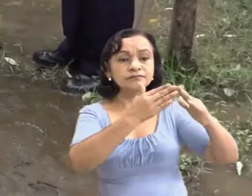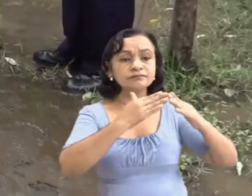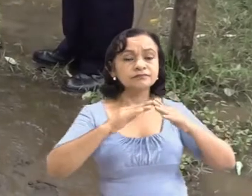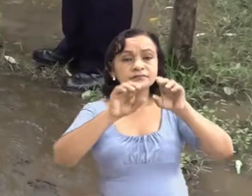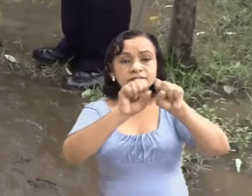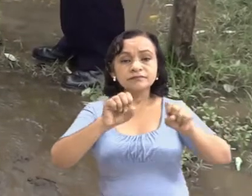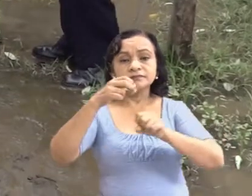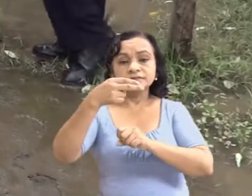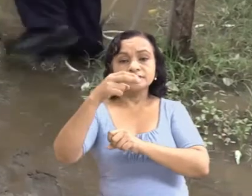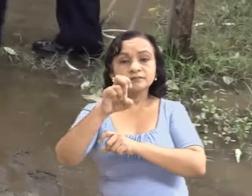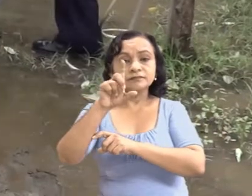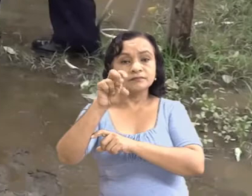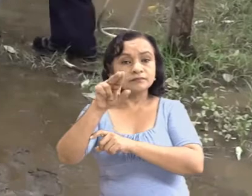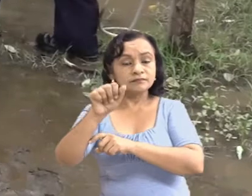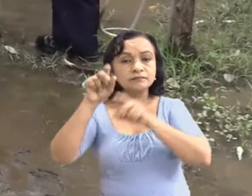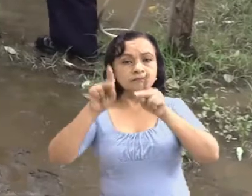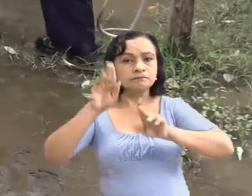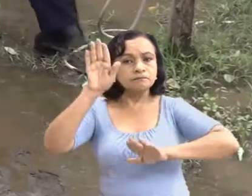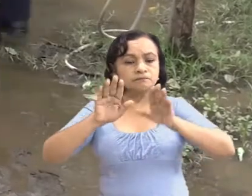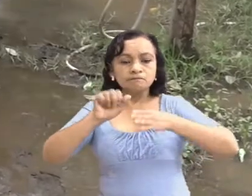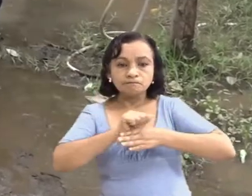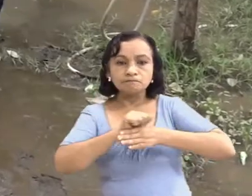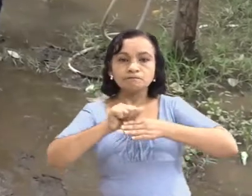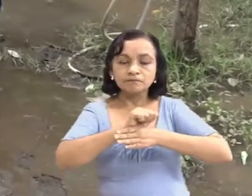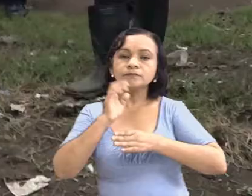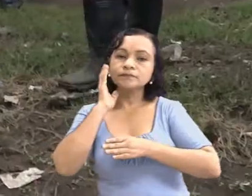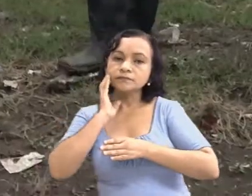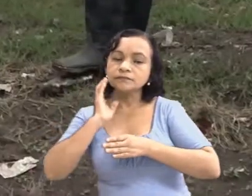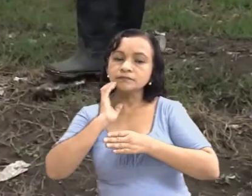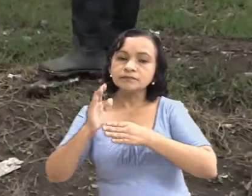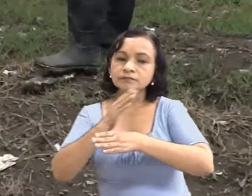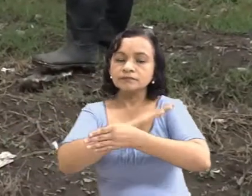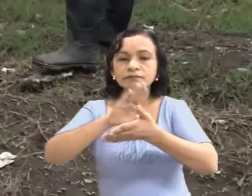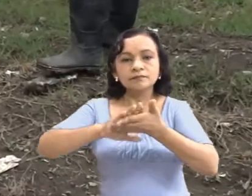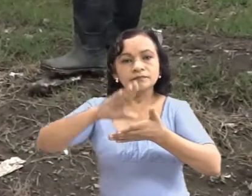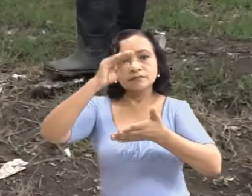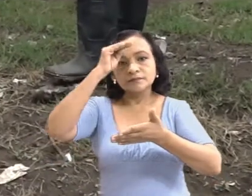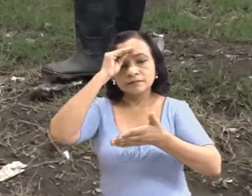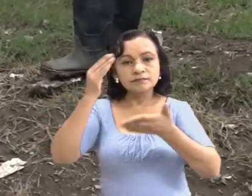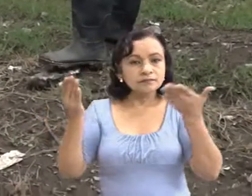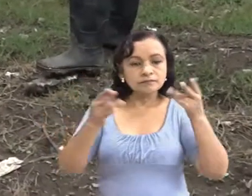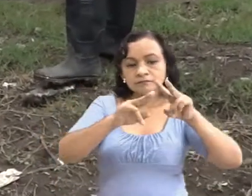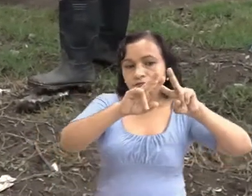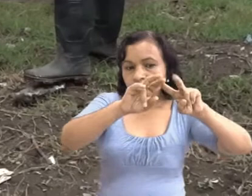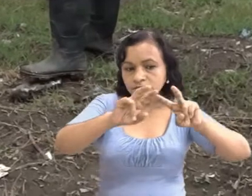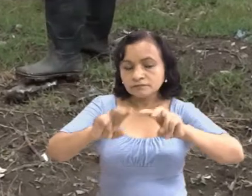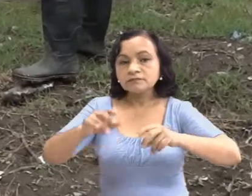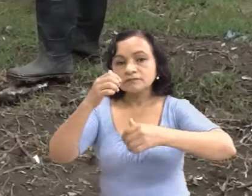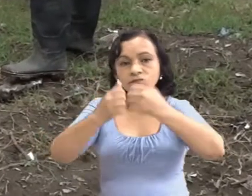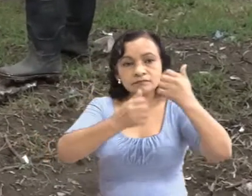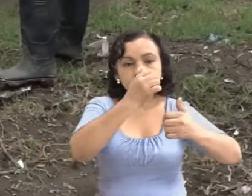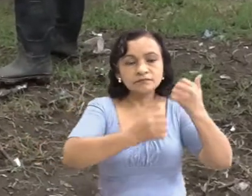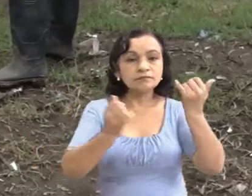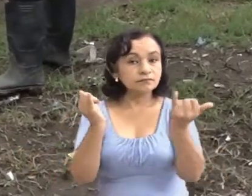caracterización del barrio Santa Elena permitió a los participantes poner en práctica sus conocimientos y habilidades sobre evaluación y análisis